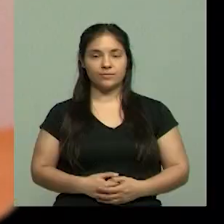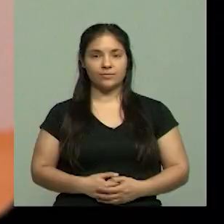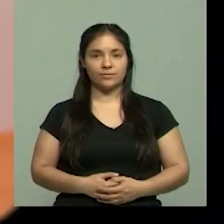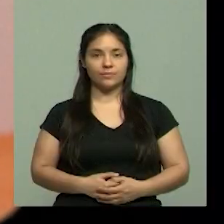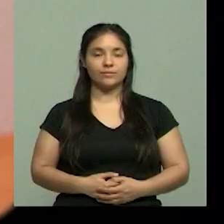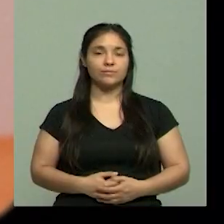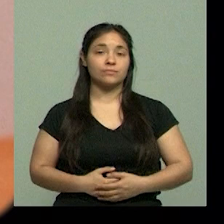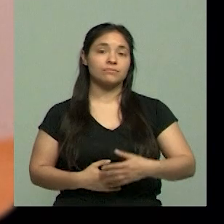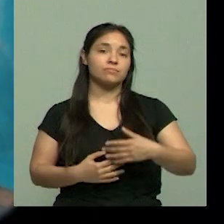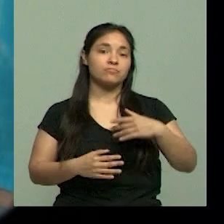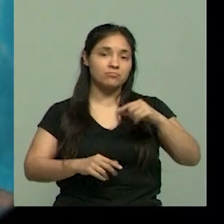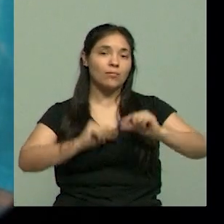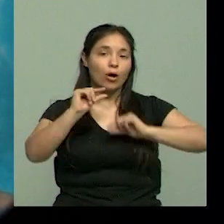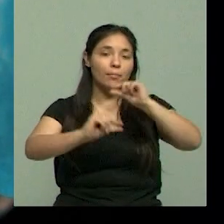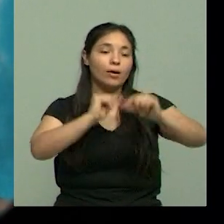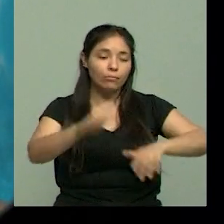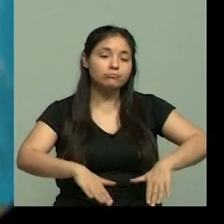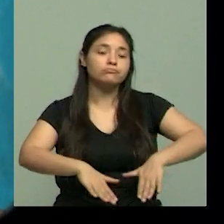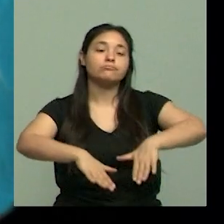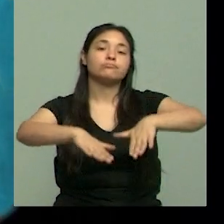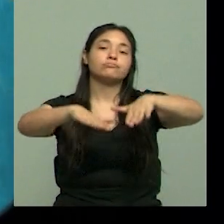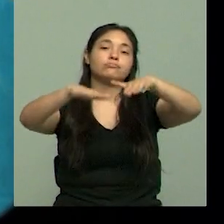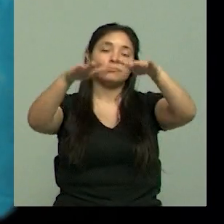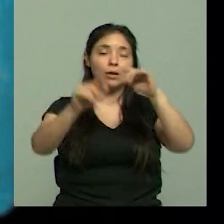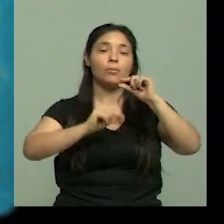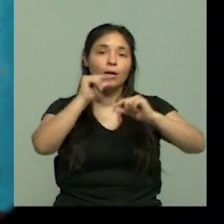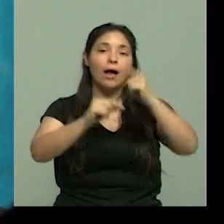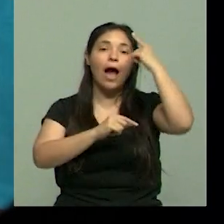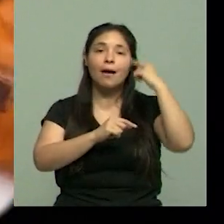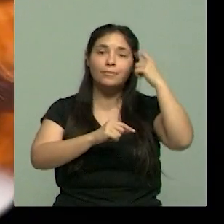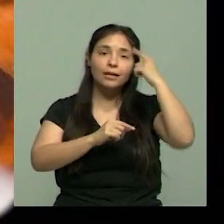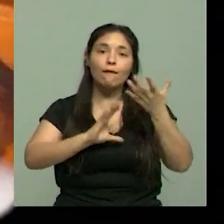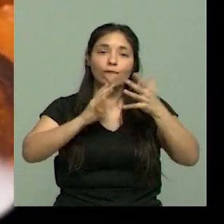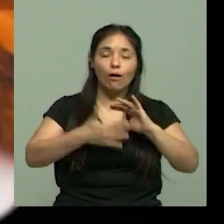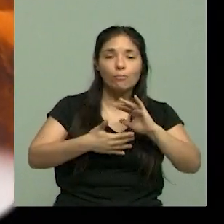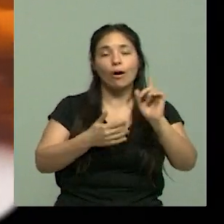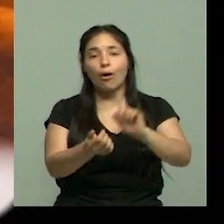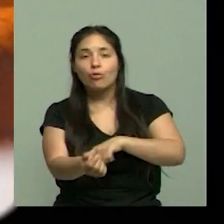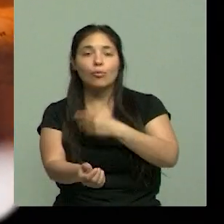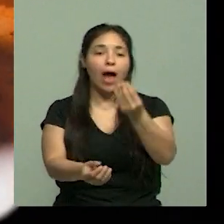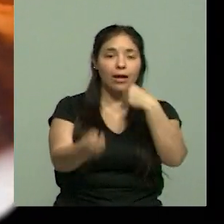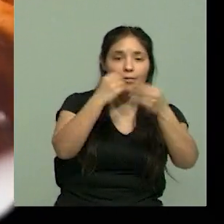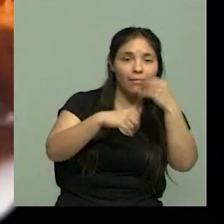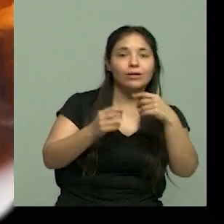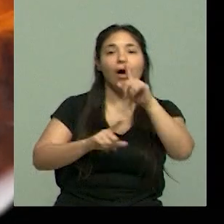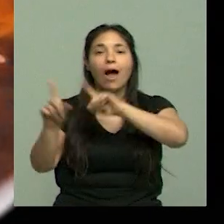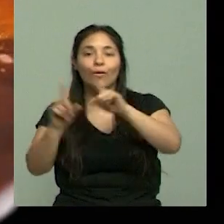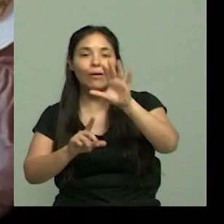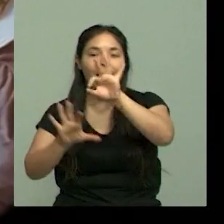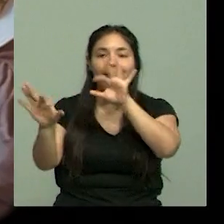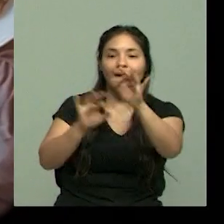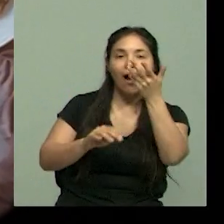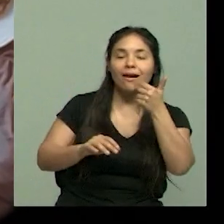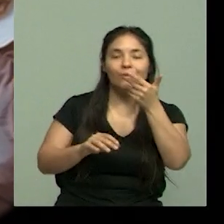A medida que crecemos y nos desarrollamos, vamos adquiriendo hábitos de consumo y gustos por diferentes alimentos. Los